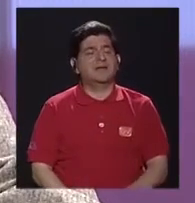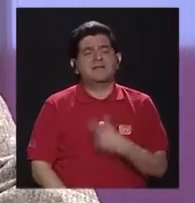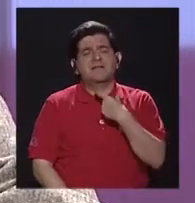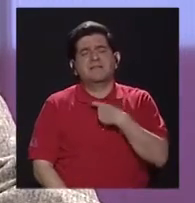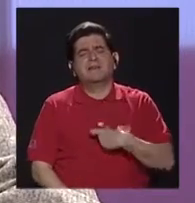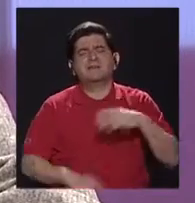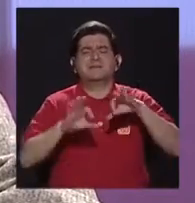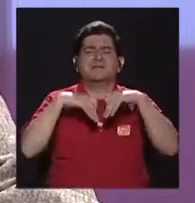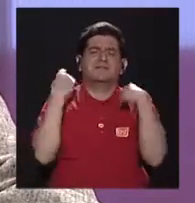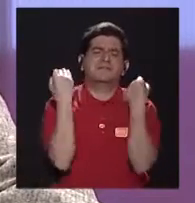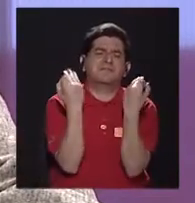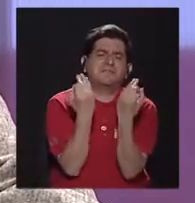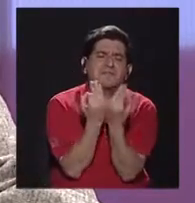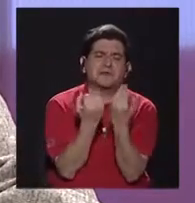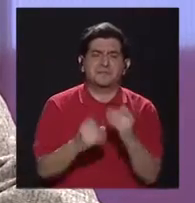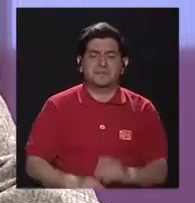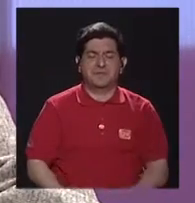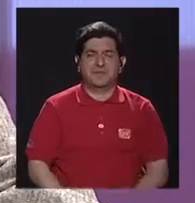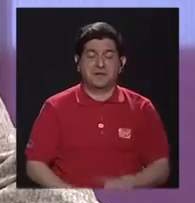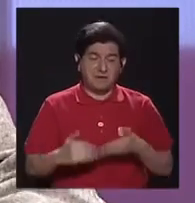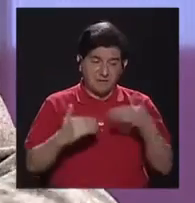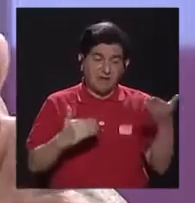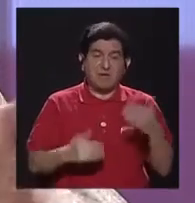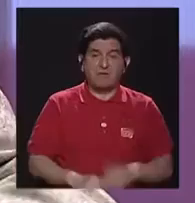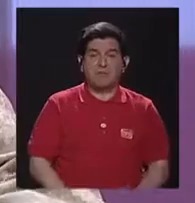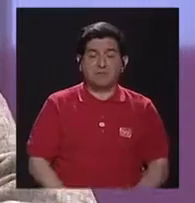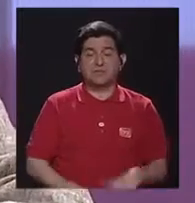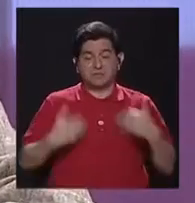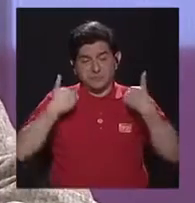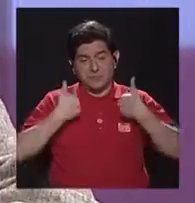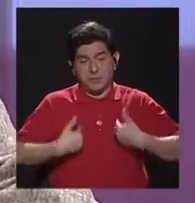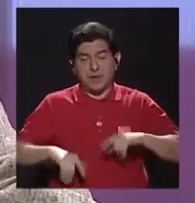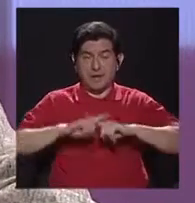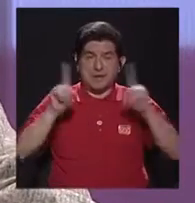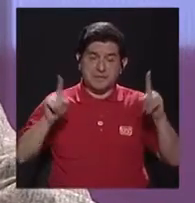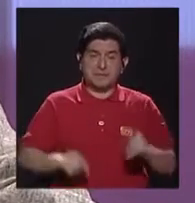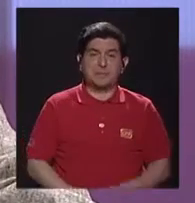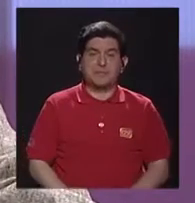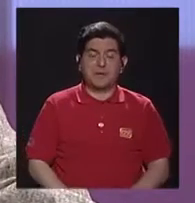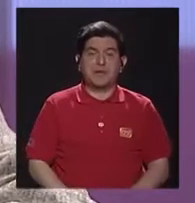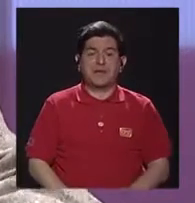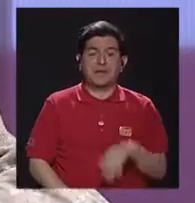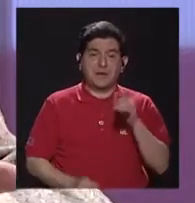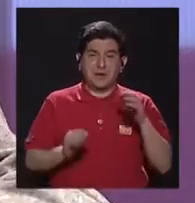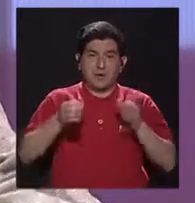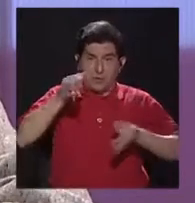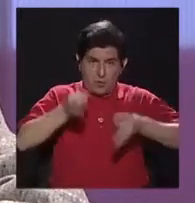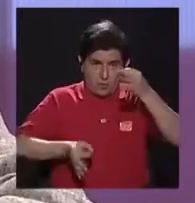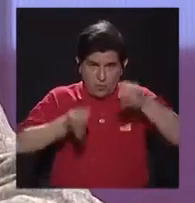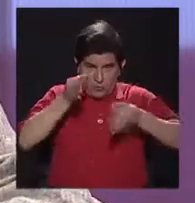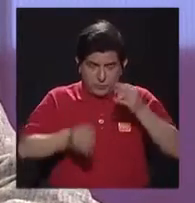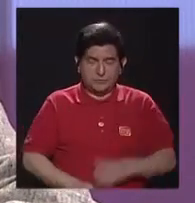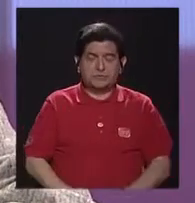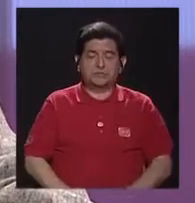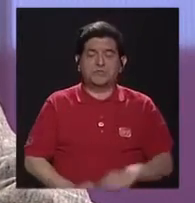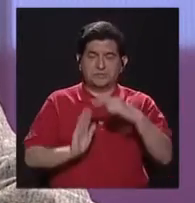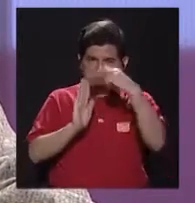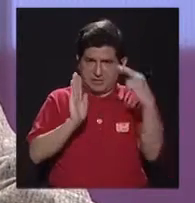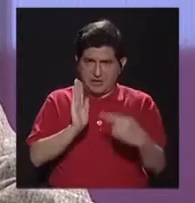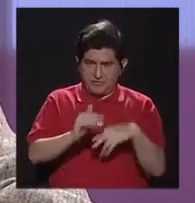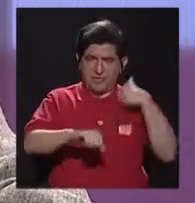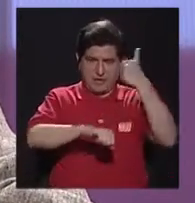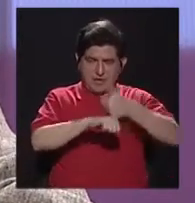una familia. Son cosas muy humanas, pero son cosas tuteladas por el ordenamiento jurídico y en el caso concreto por la